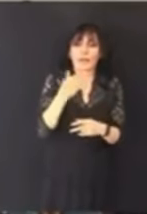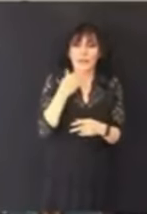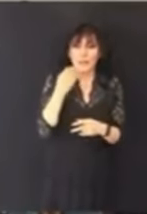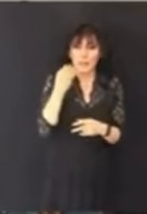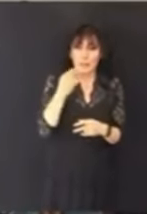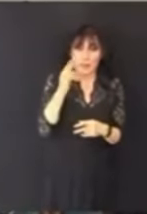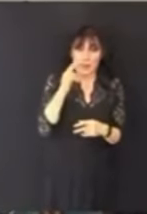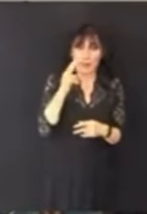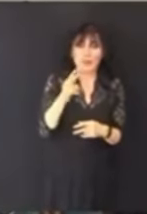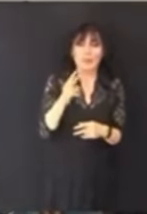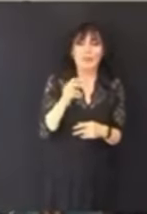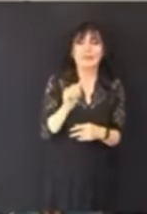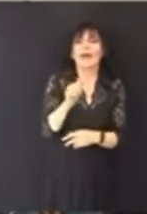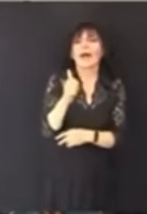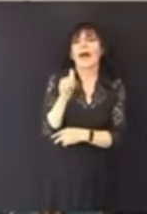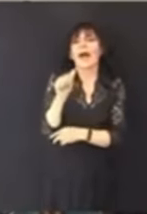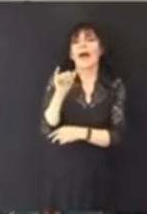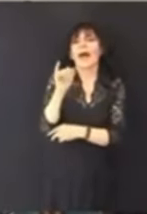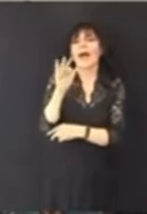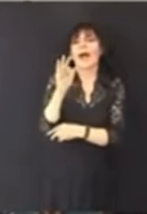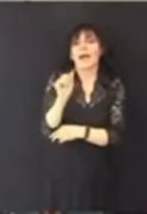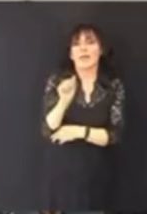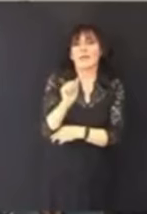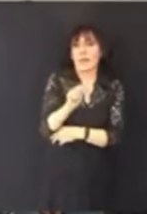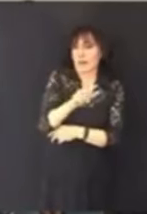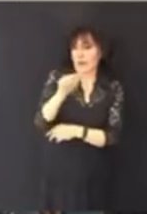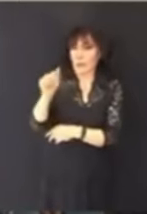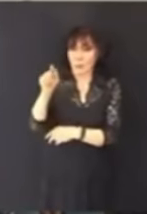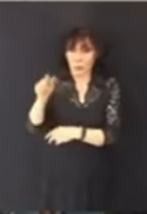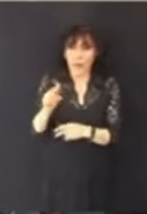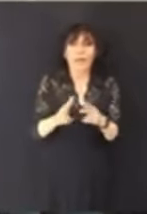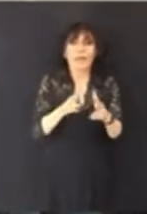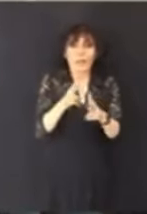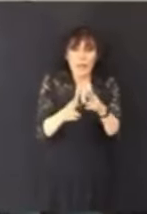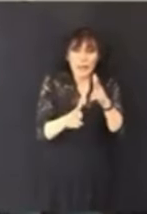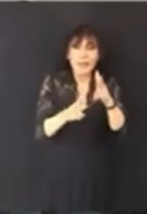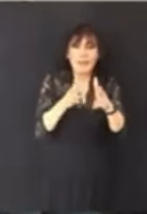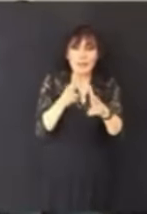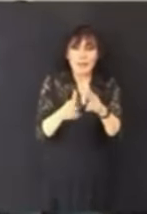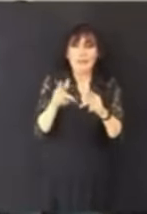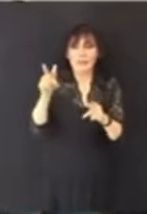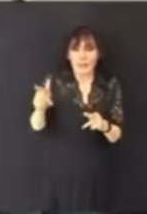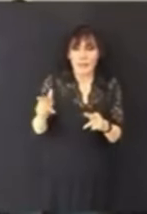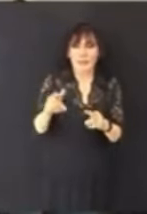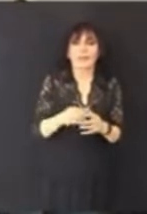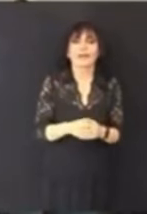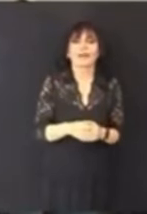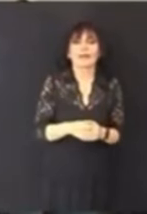Después de ahí ese tren no lo vamos a llevar a Pachuca, pero necesitamos